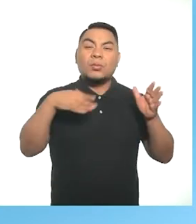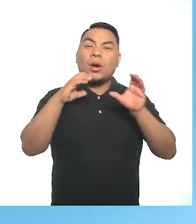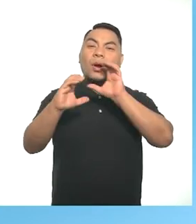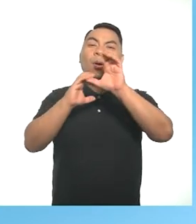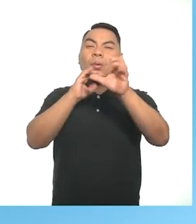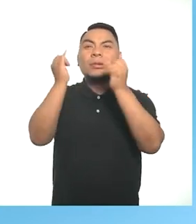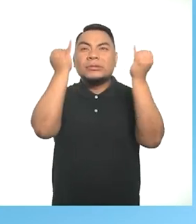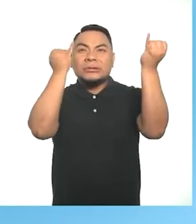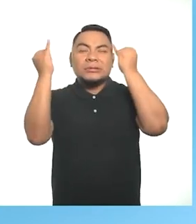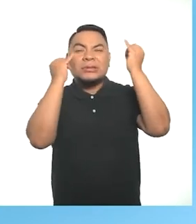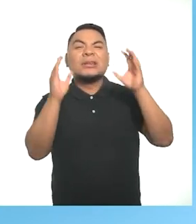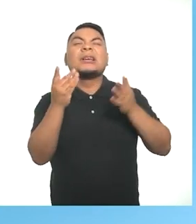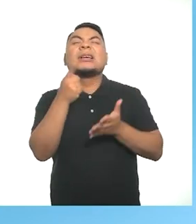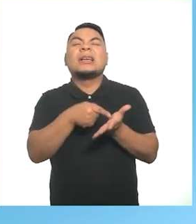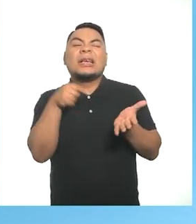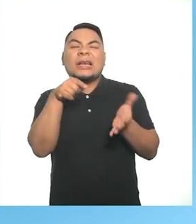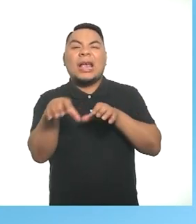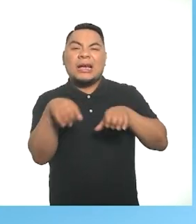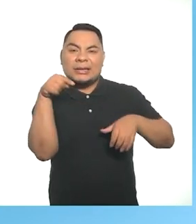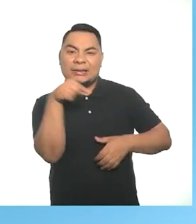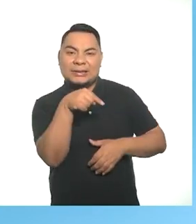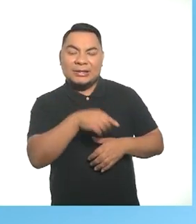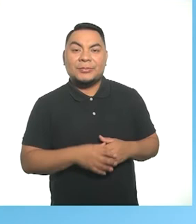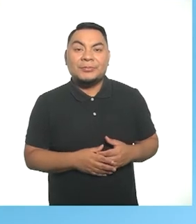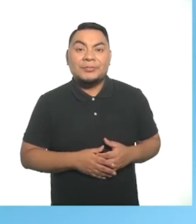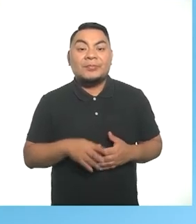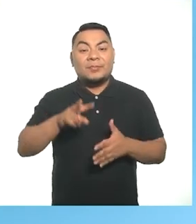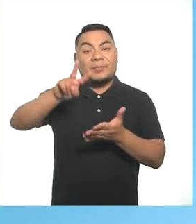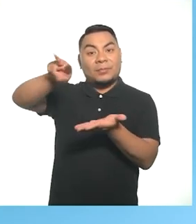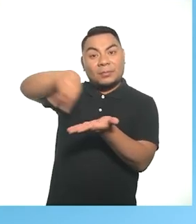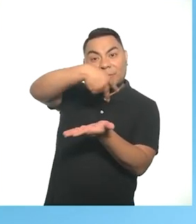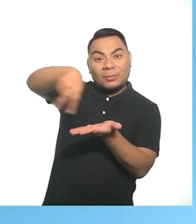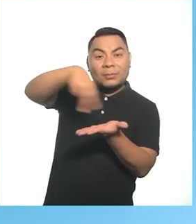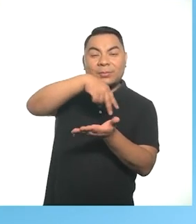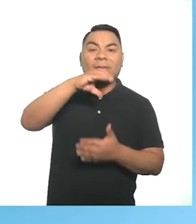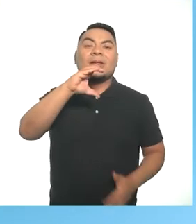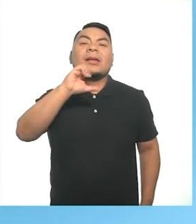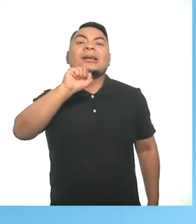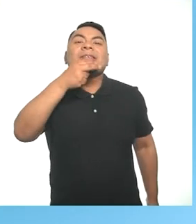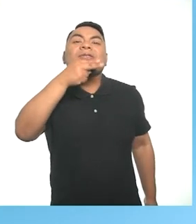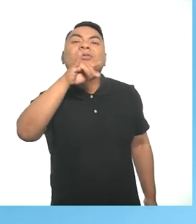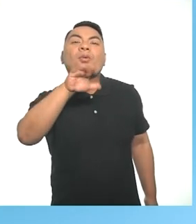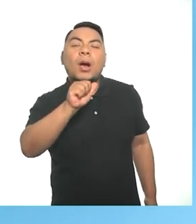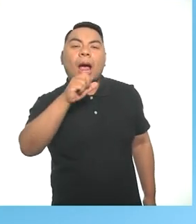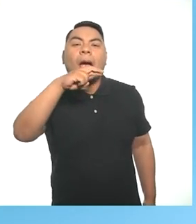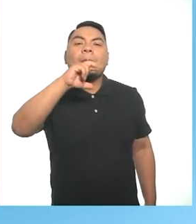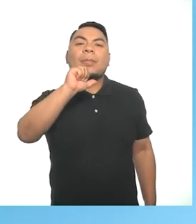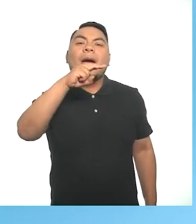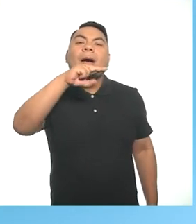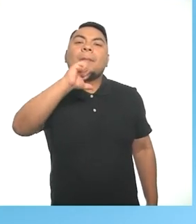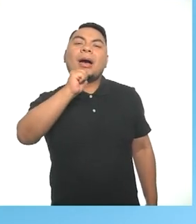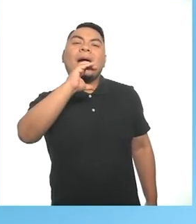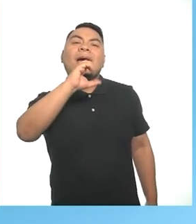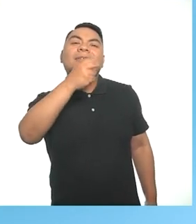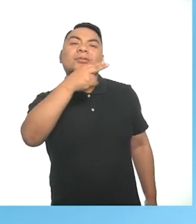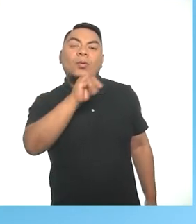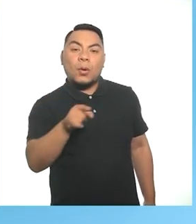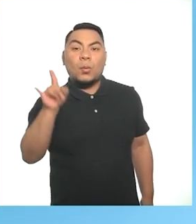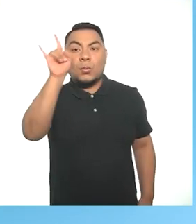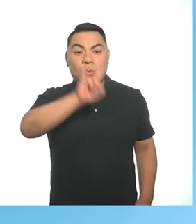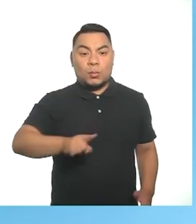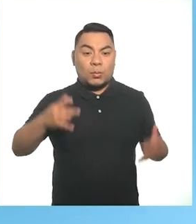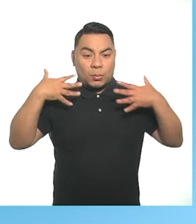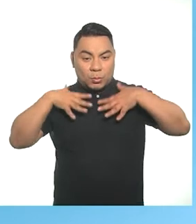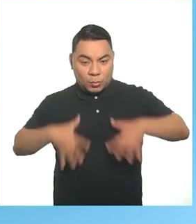para comunicar ideas sobre esta actividad. Bailamos cachua de pampa cancha utilizando un